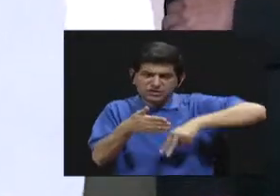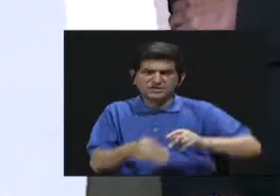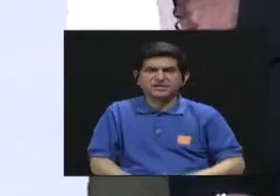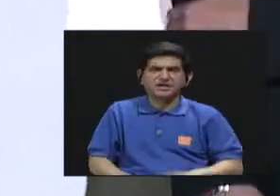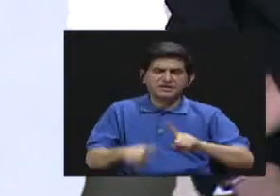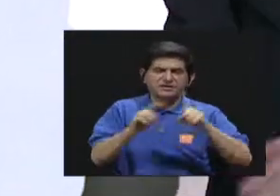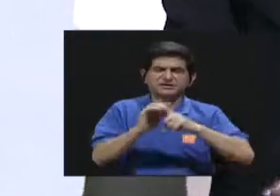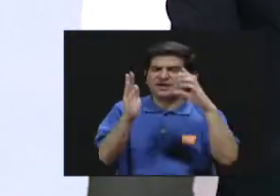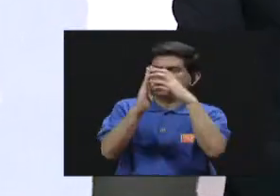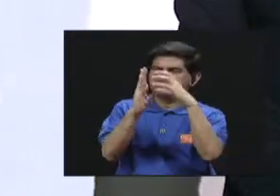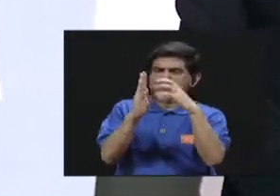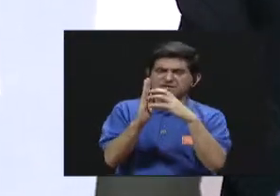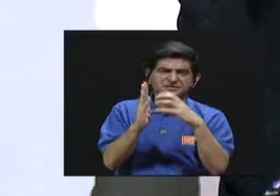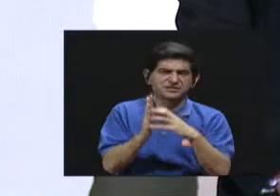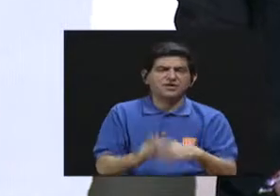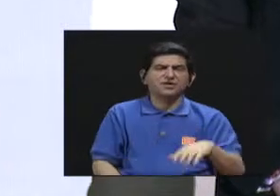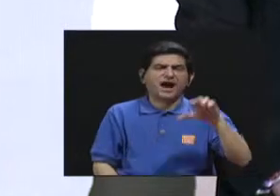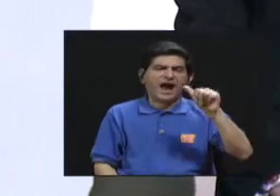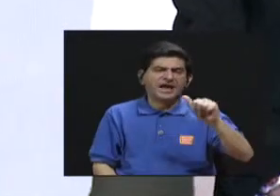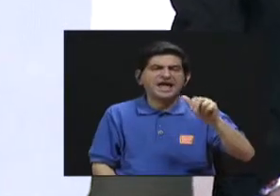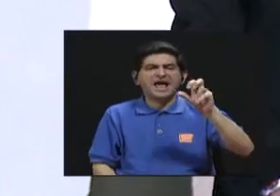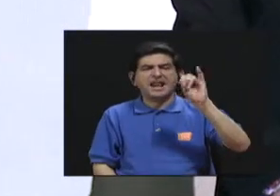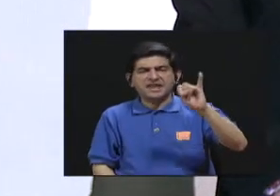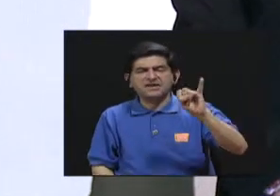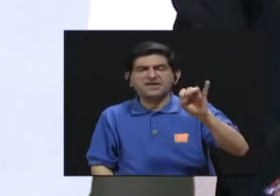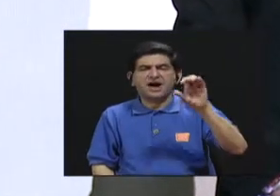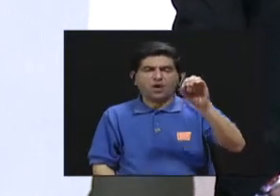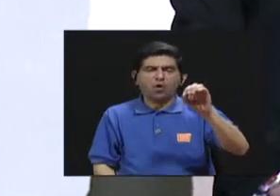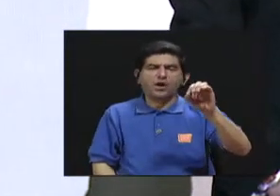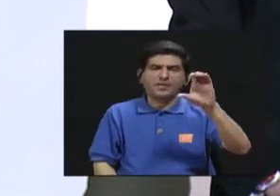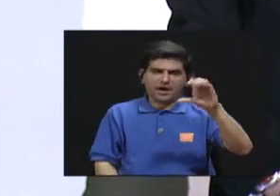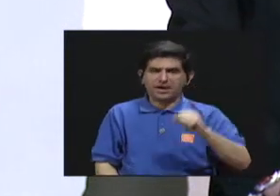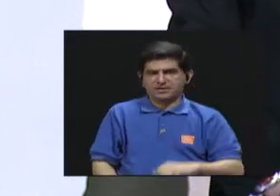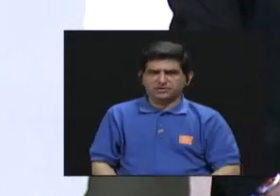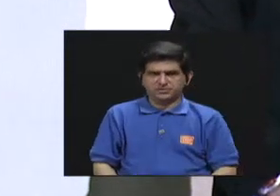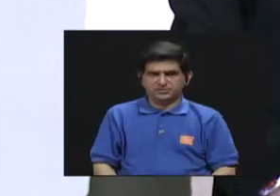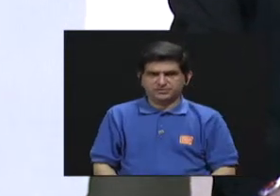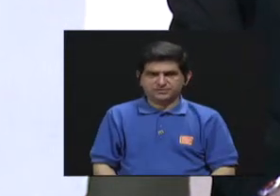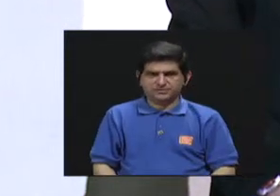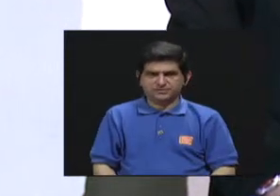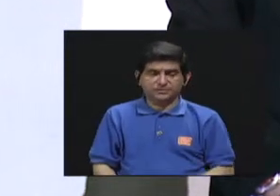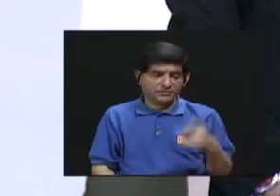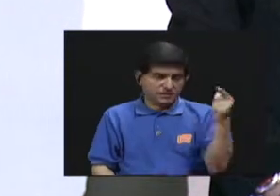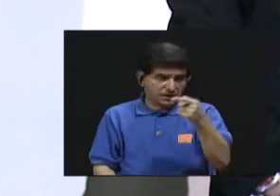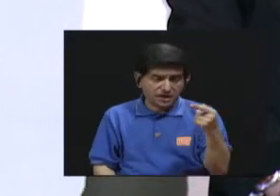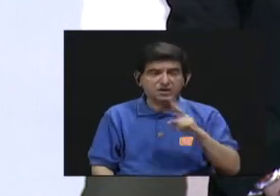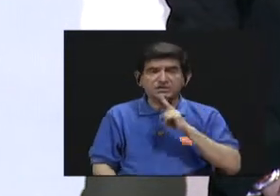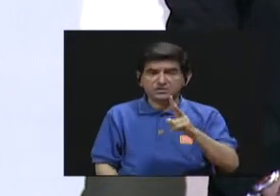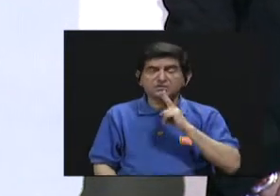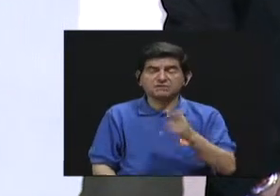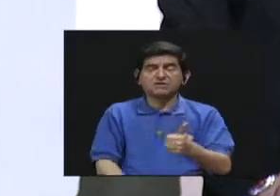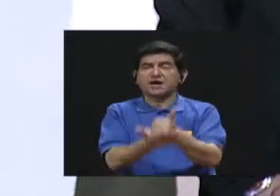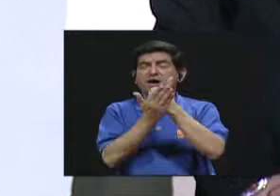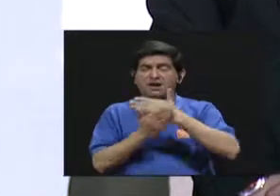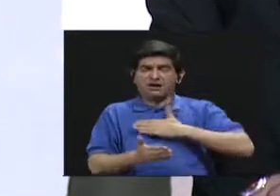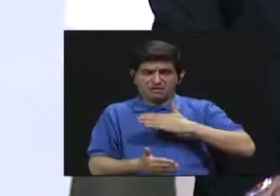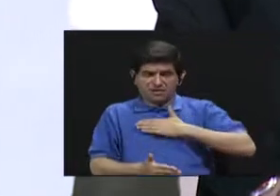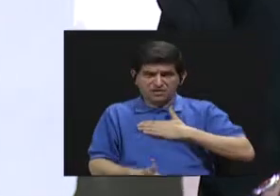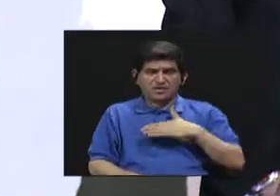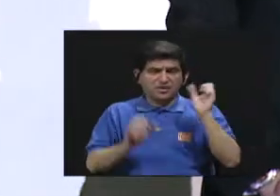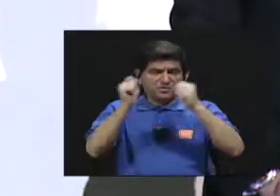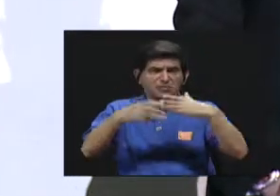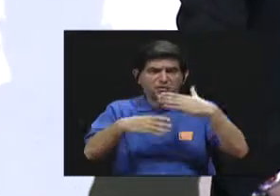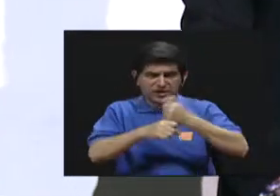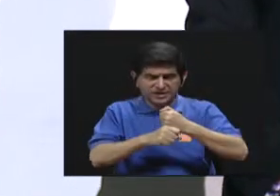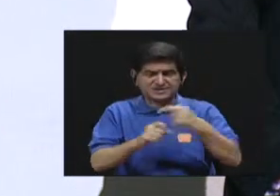del guión, Ariel, Iván, Olman, Carlos, que realmente me ayudaron a hacer y que saliera esto y